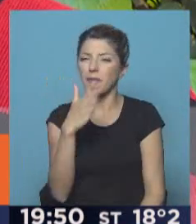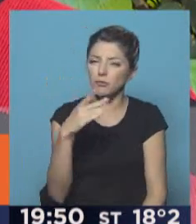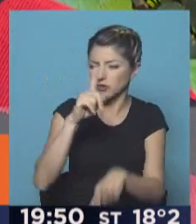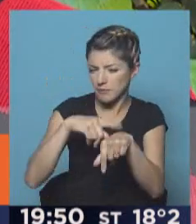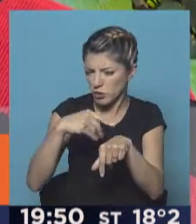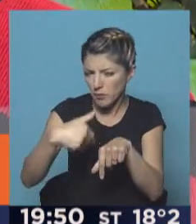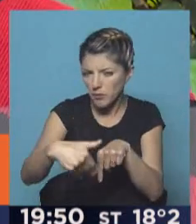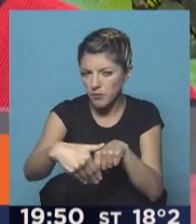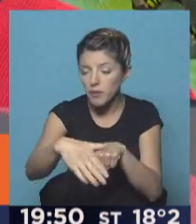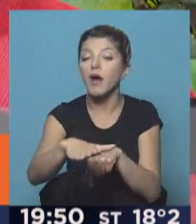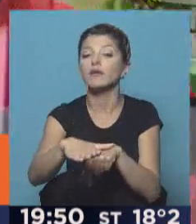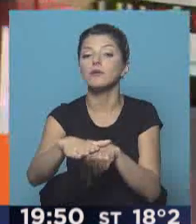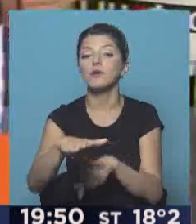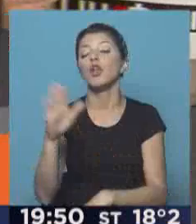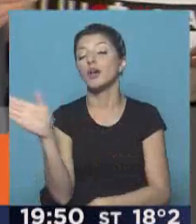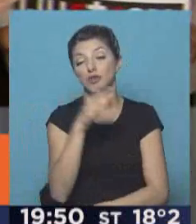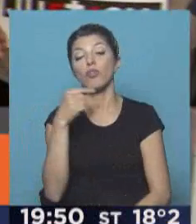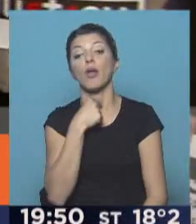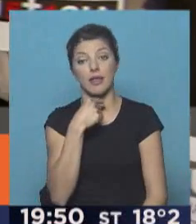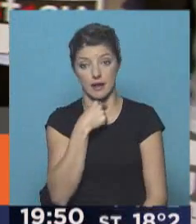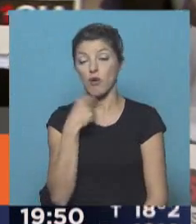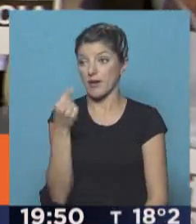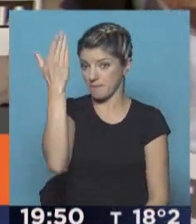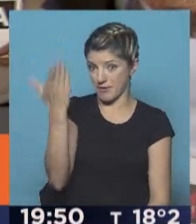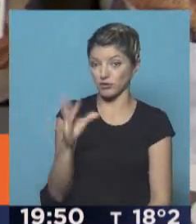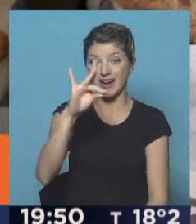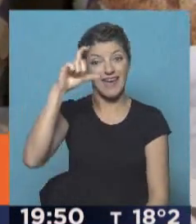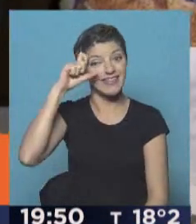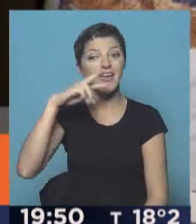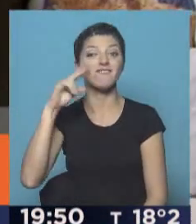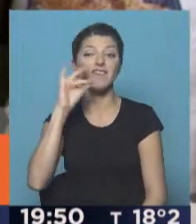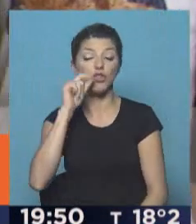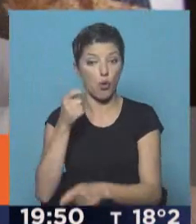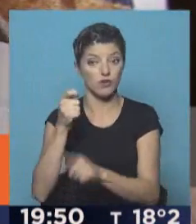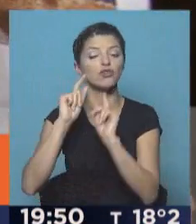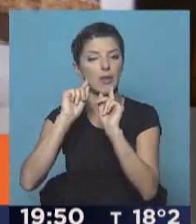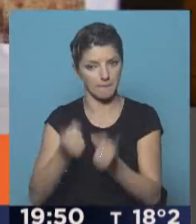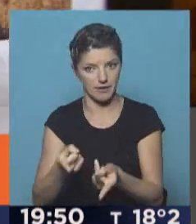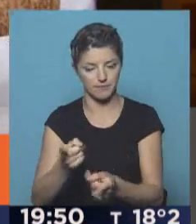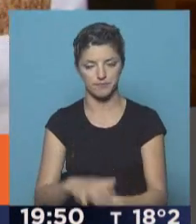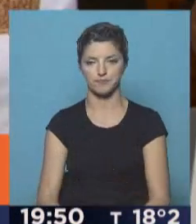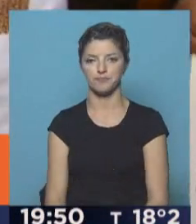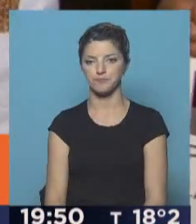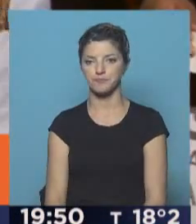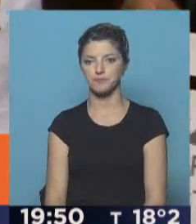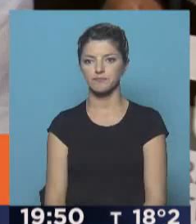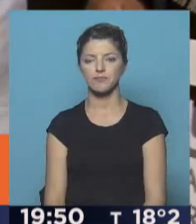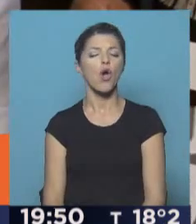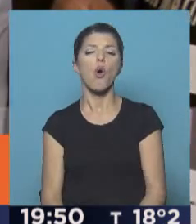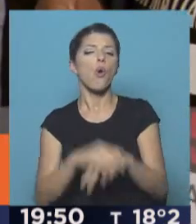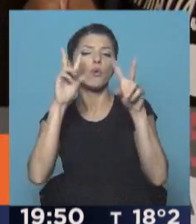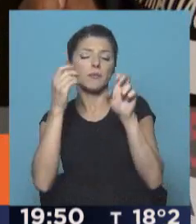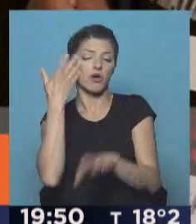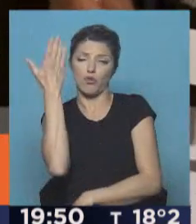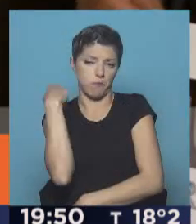tiempo va a llegar la respuesta que todos esperamos, que es que Julio De Vido termine frente a un tribunal. Es un tema que yo ya he hablado, opinado. La nota